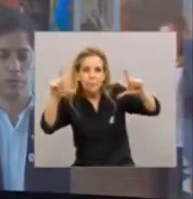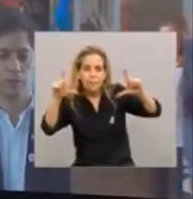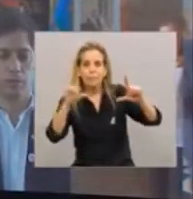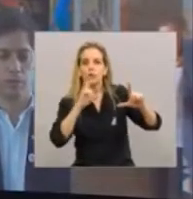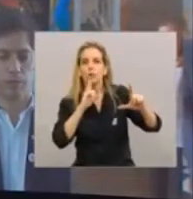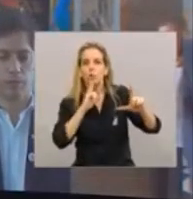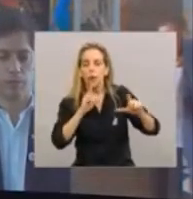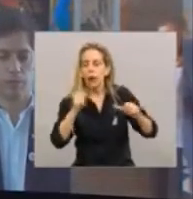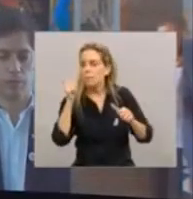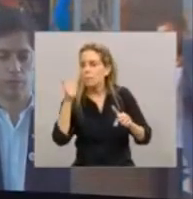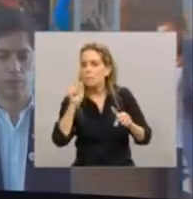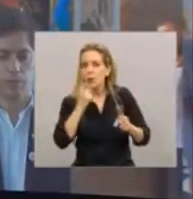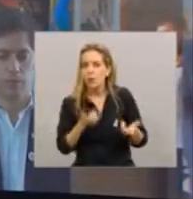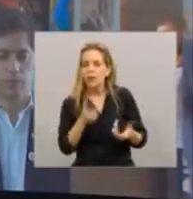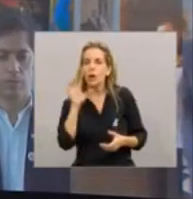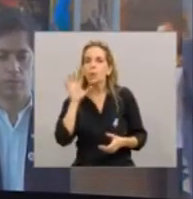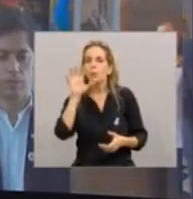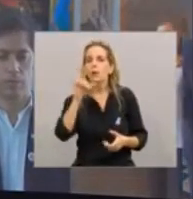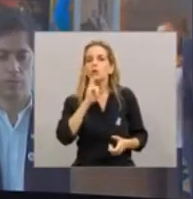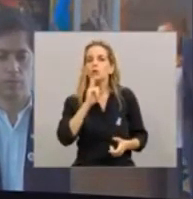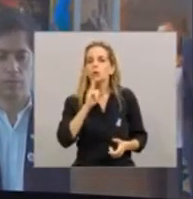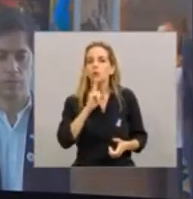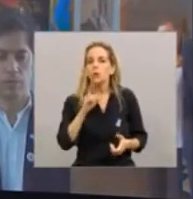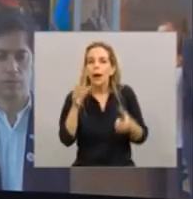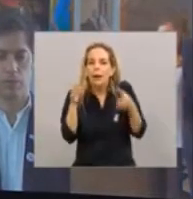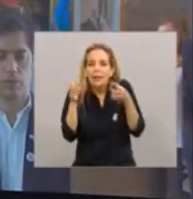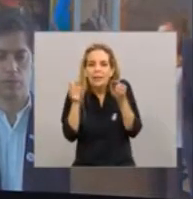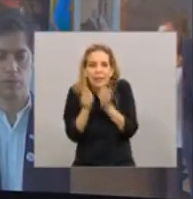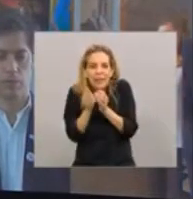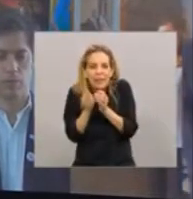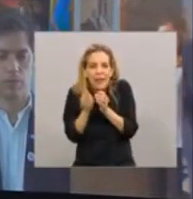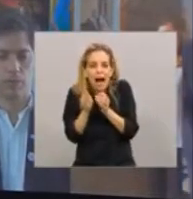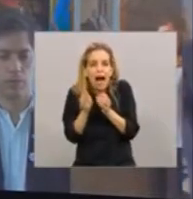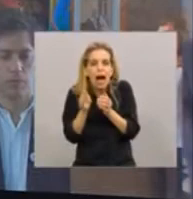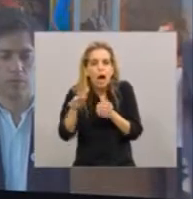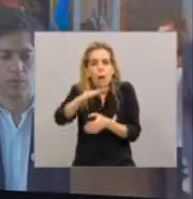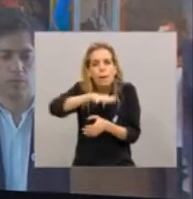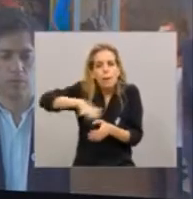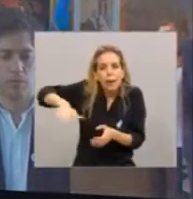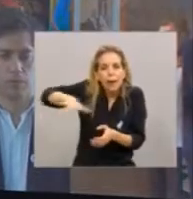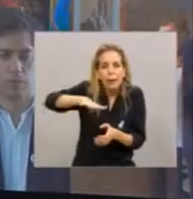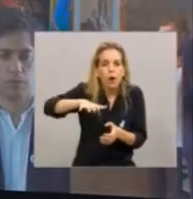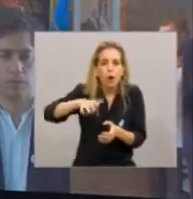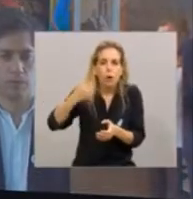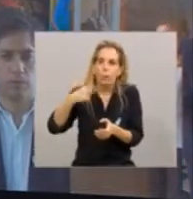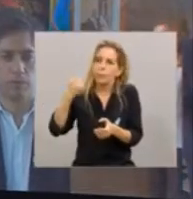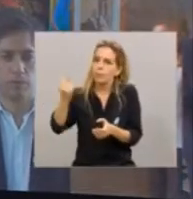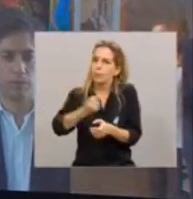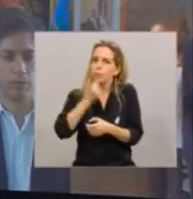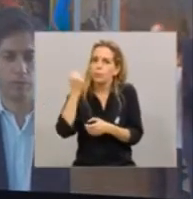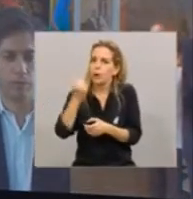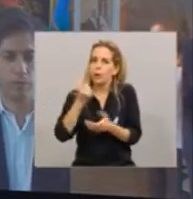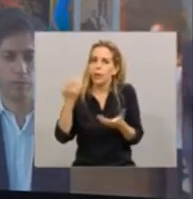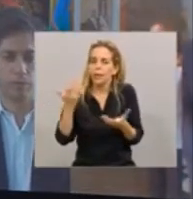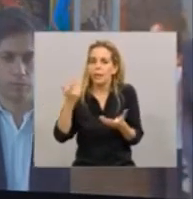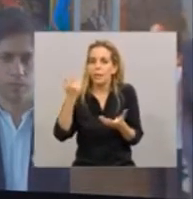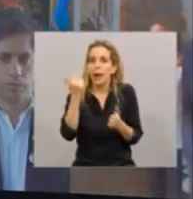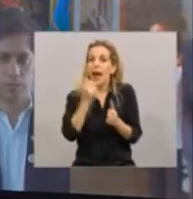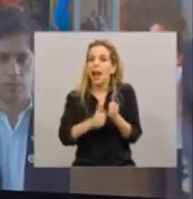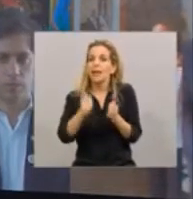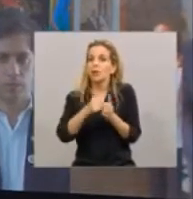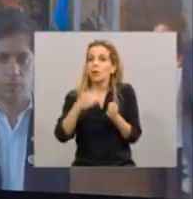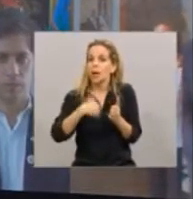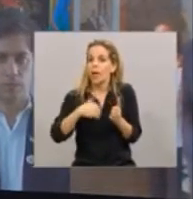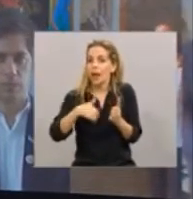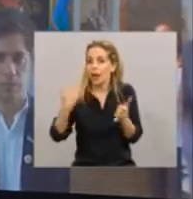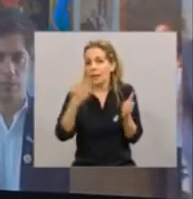y esa provincia tan chiquita territorialmente y tan grande en historia para